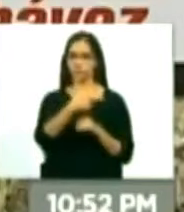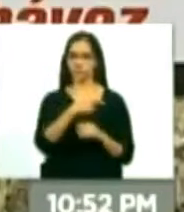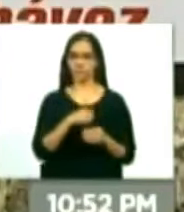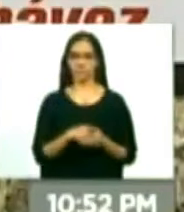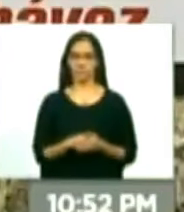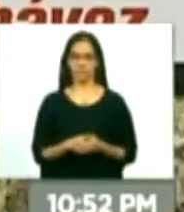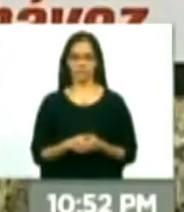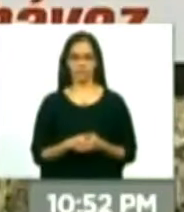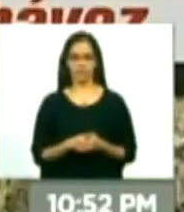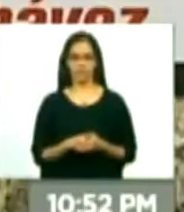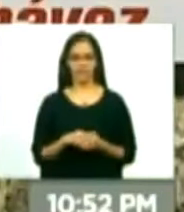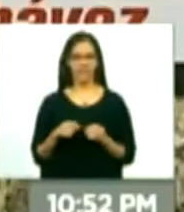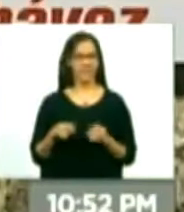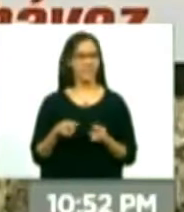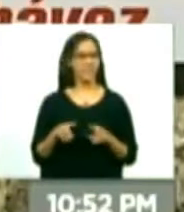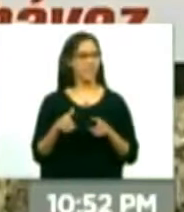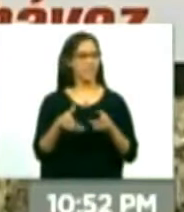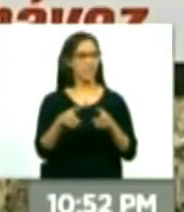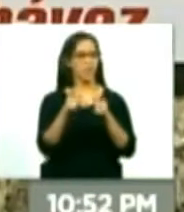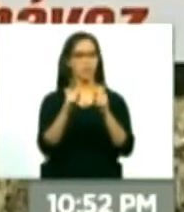Ah, ¿qué ruta es esa?